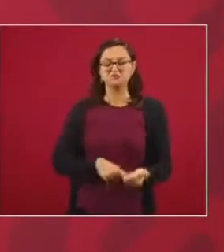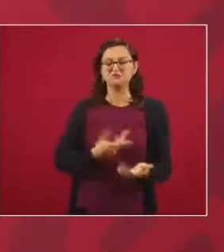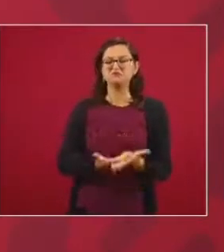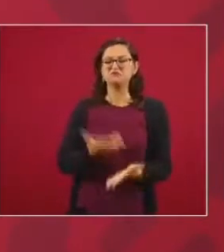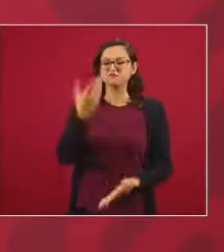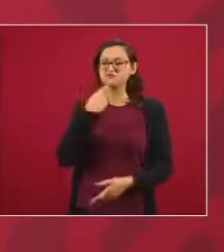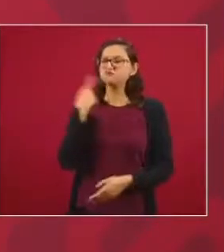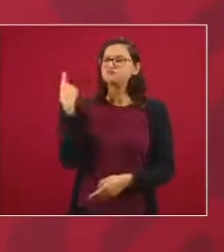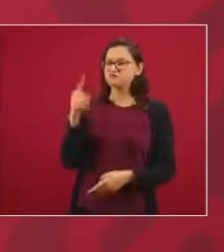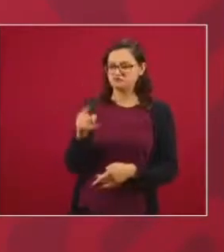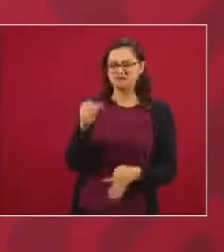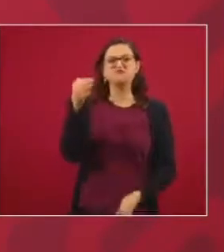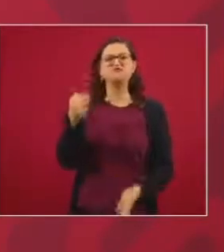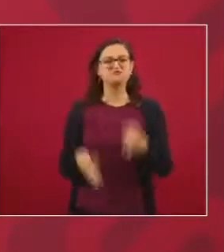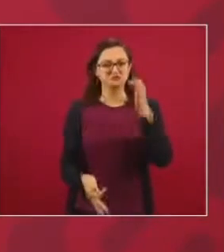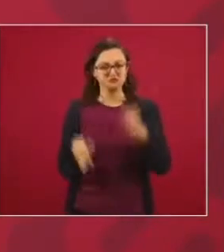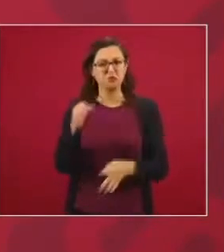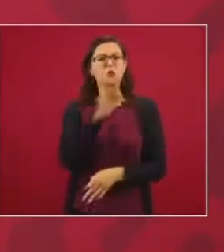por corrupción,